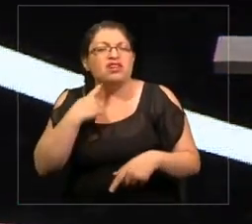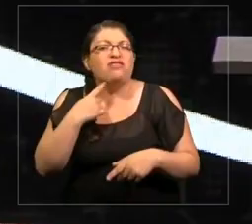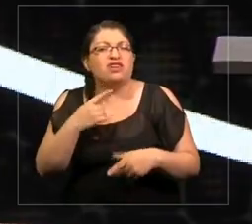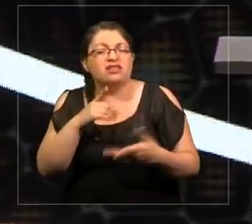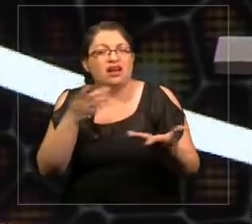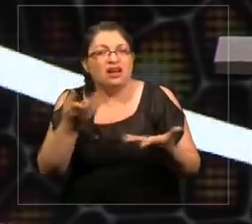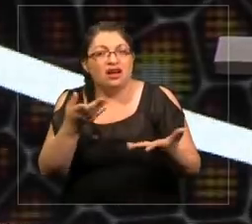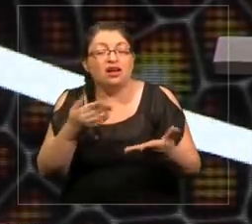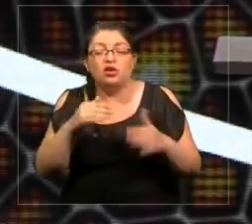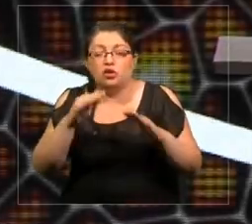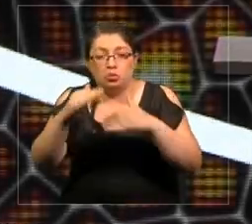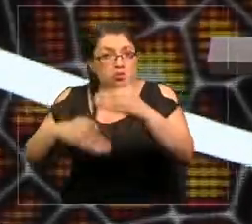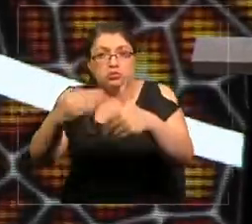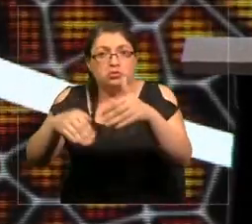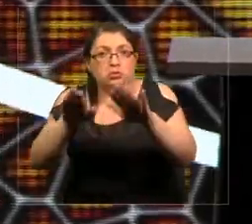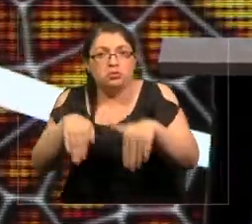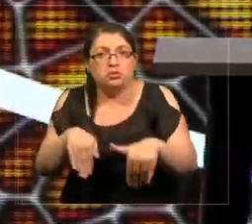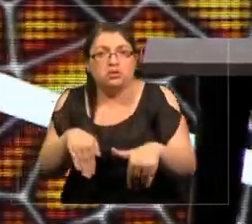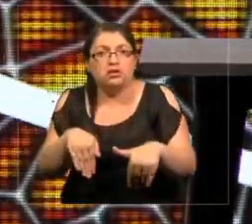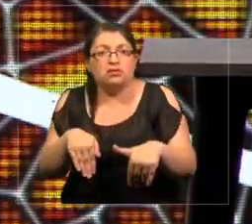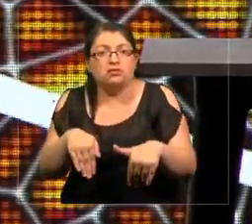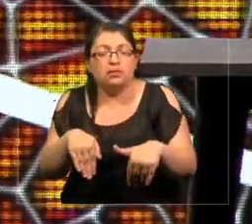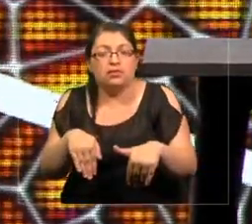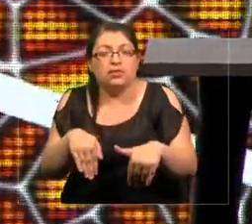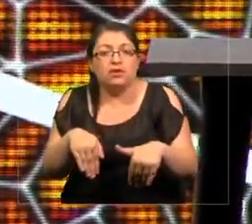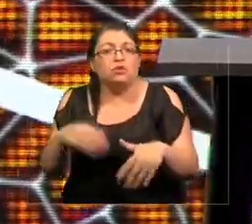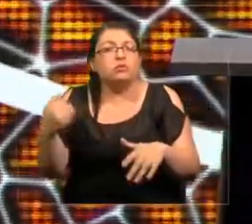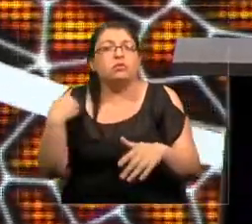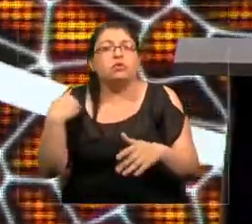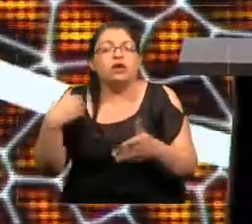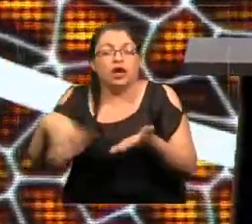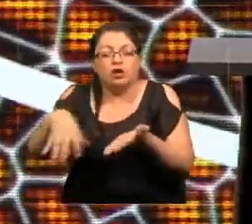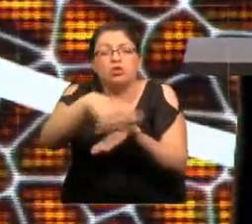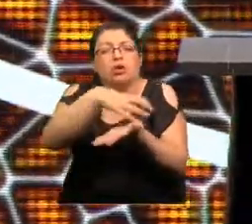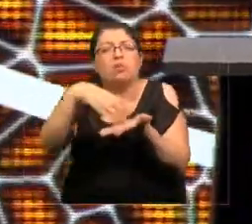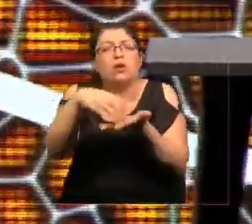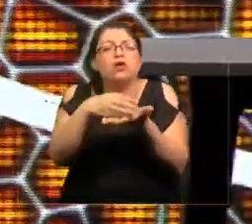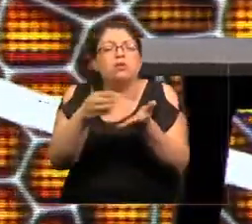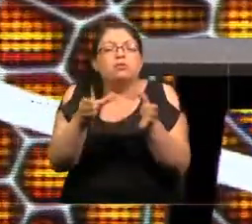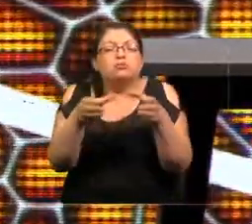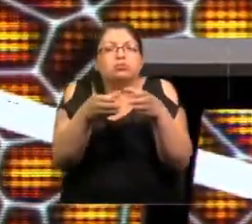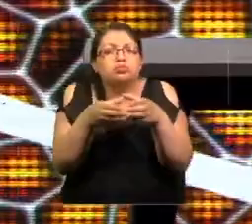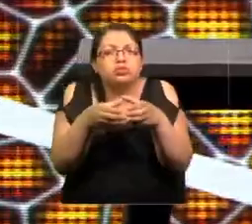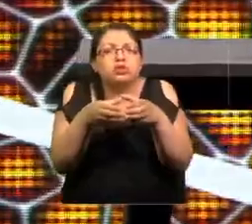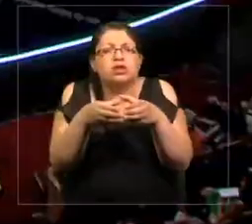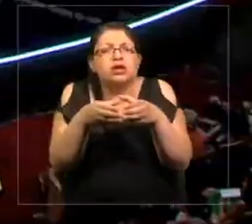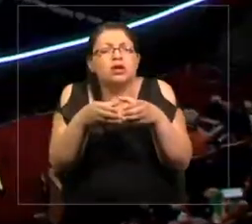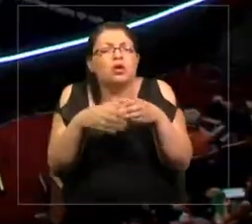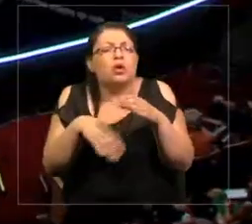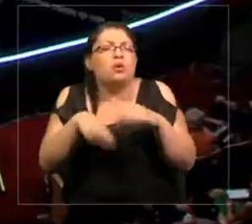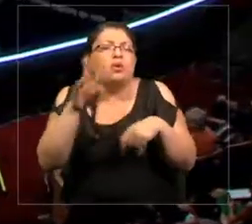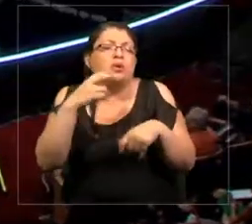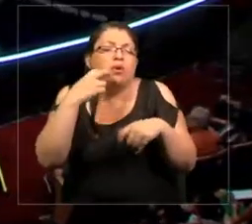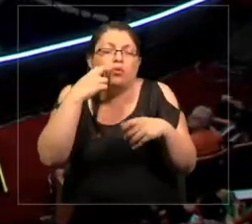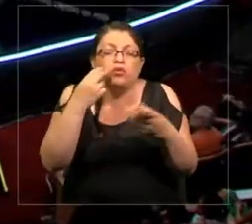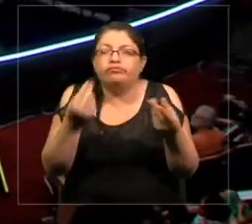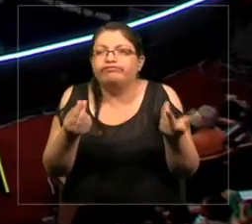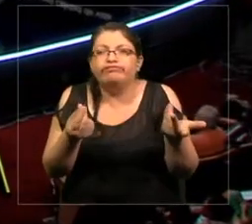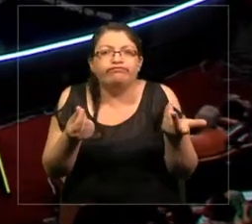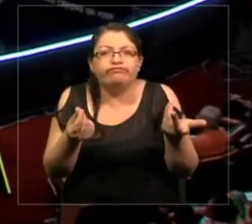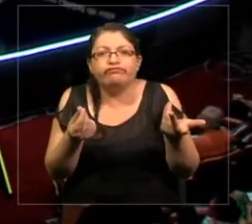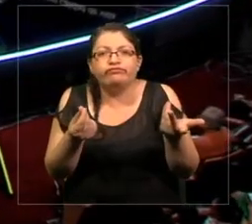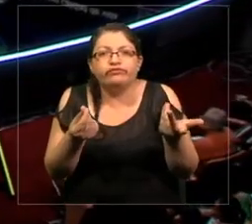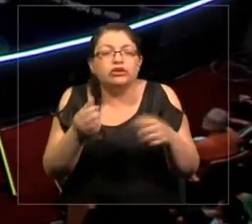por procesos similares a pesar de tener una escala como que digamos más humana y no en términos de